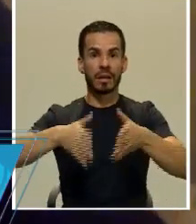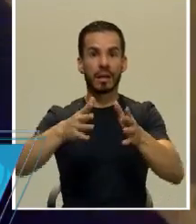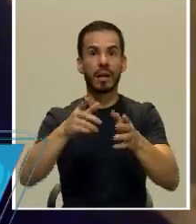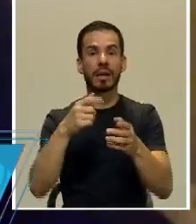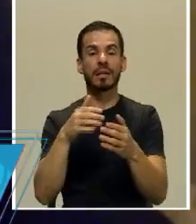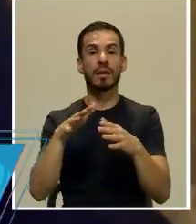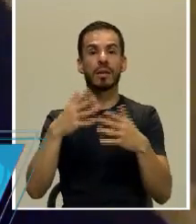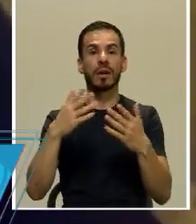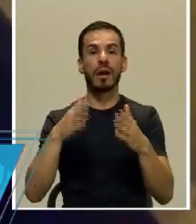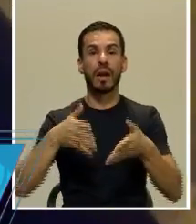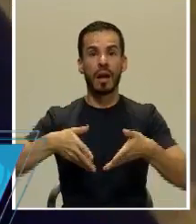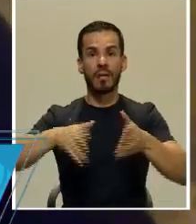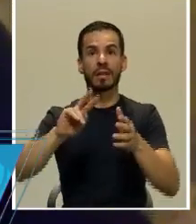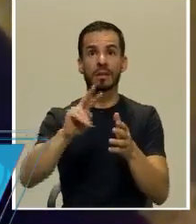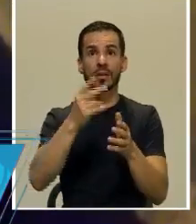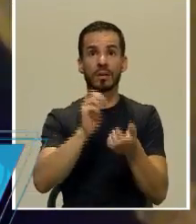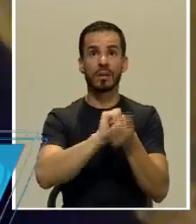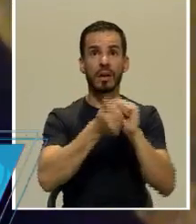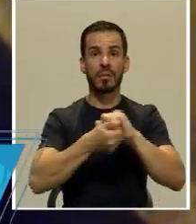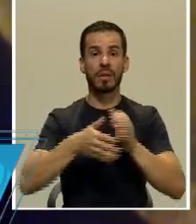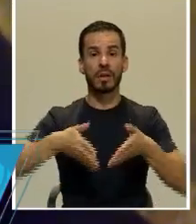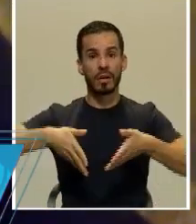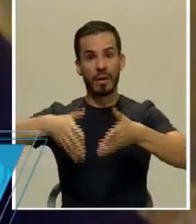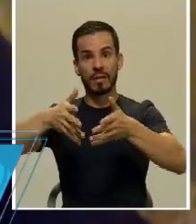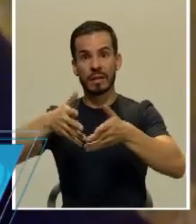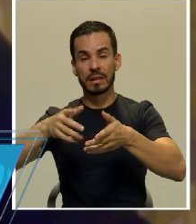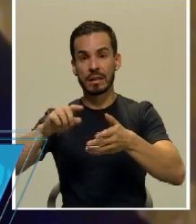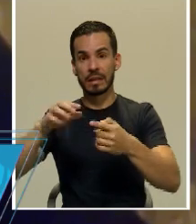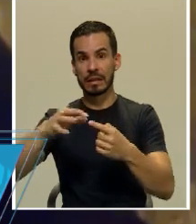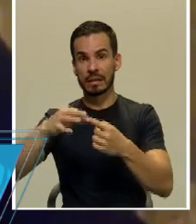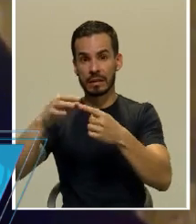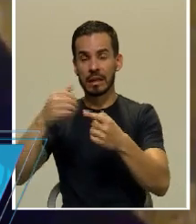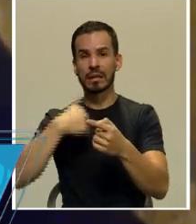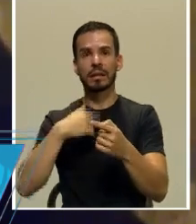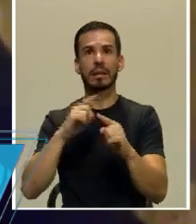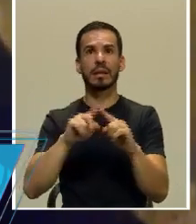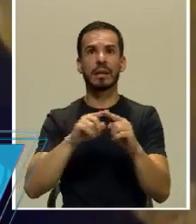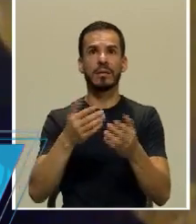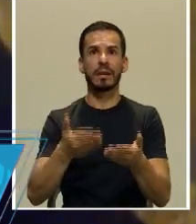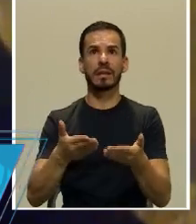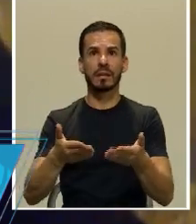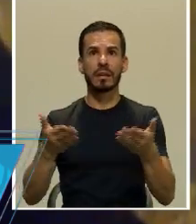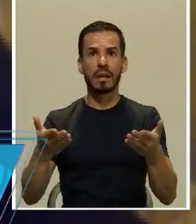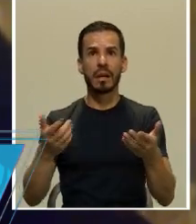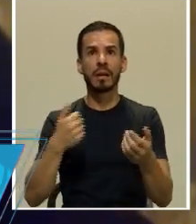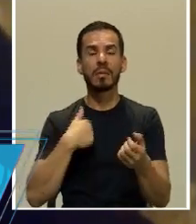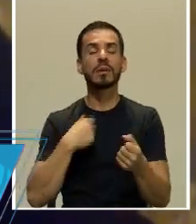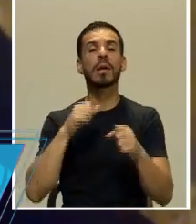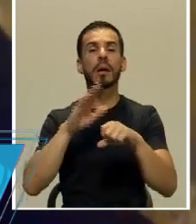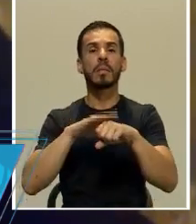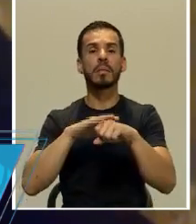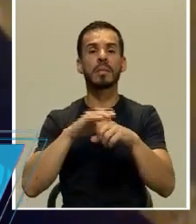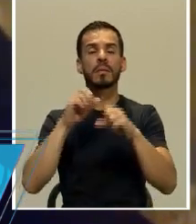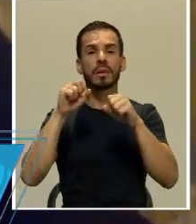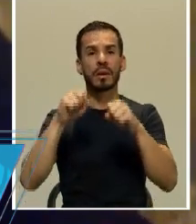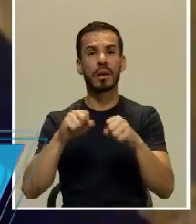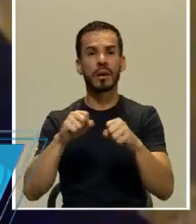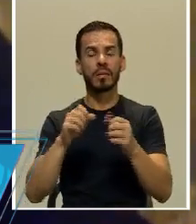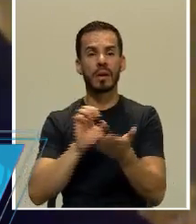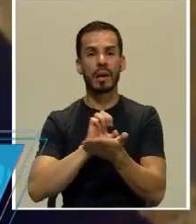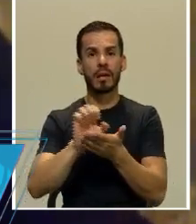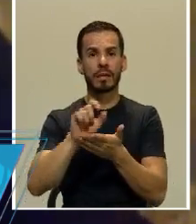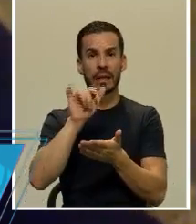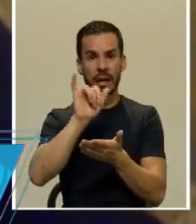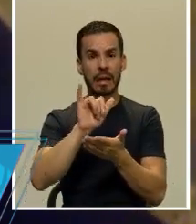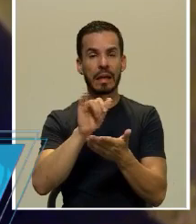es Avenida Segunda, transformándose en Avenida Central. Tiene varios elementos que permiten que pueda